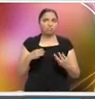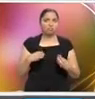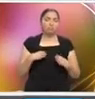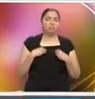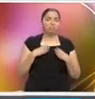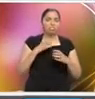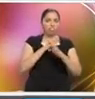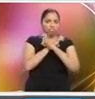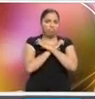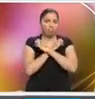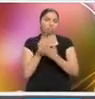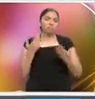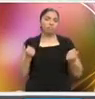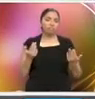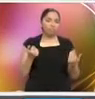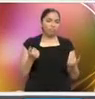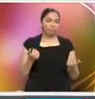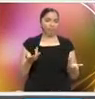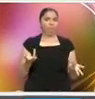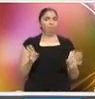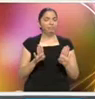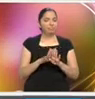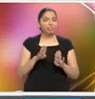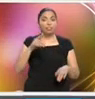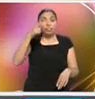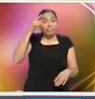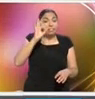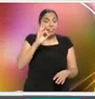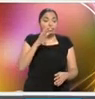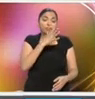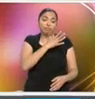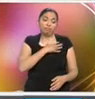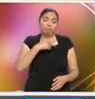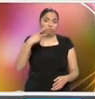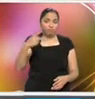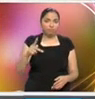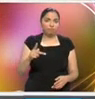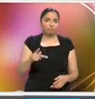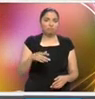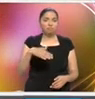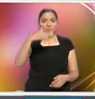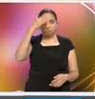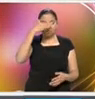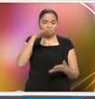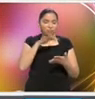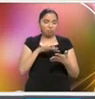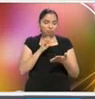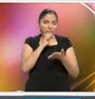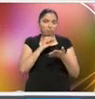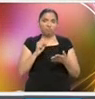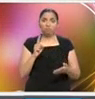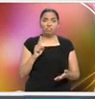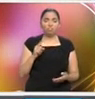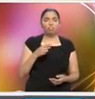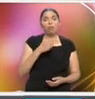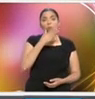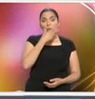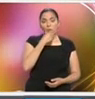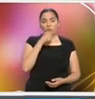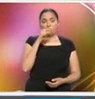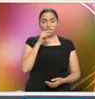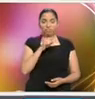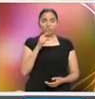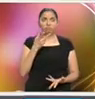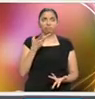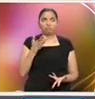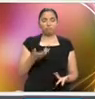incluso sus hijos, y se cree que sus hijos eran analfabetos, que él aprendió a escribir pues por pura suerte, porque además no era